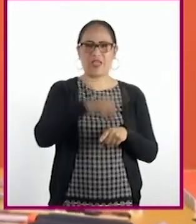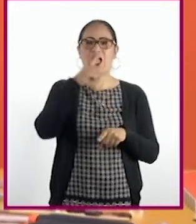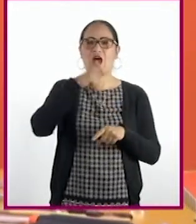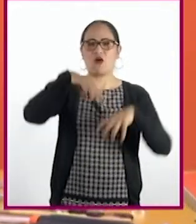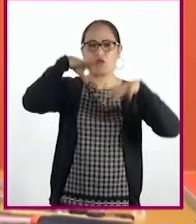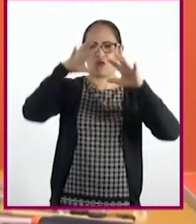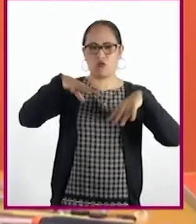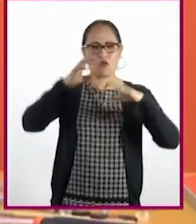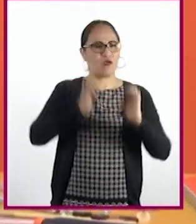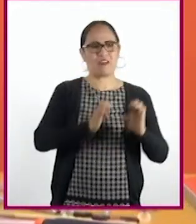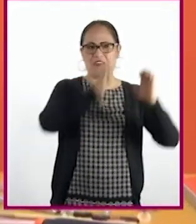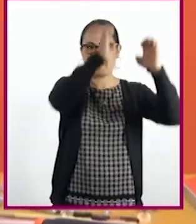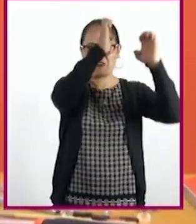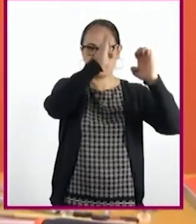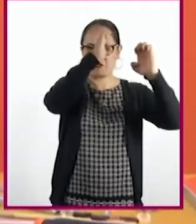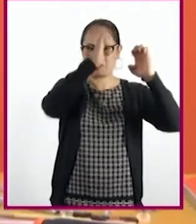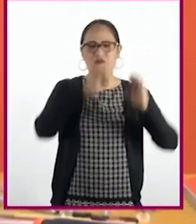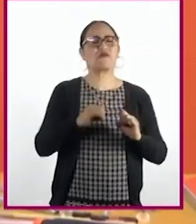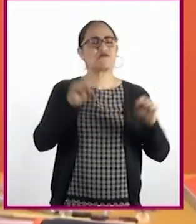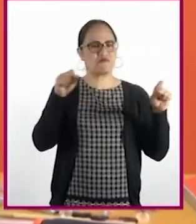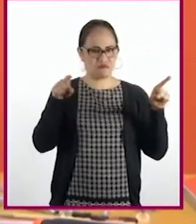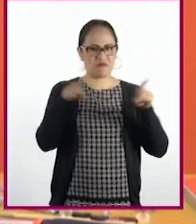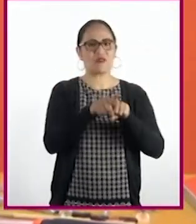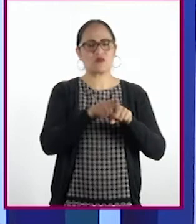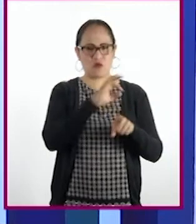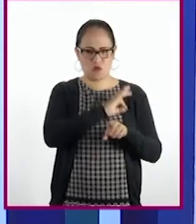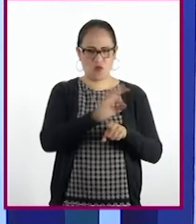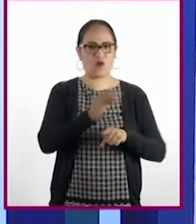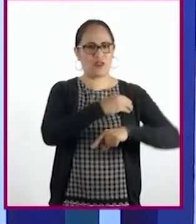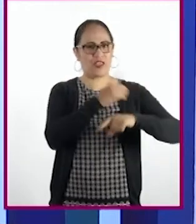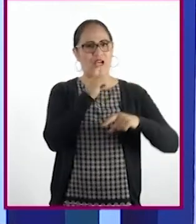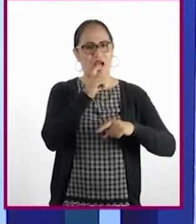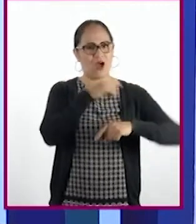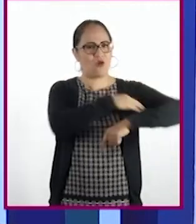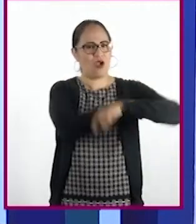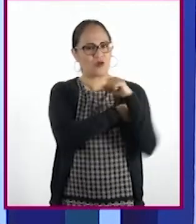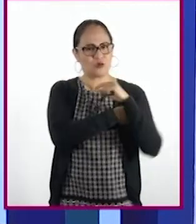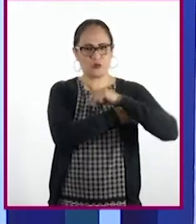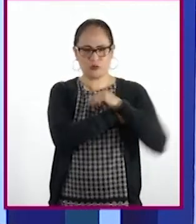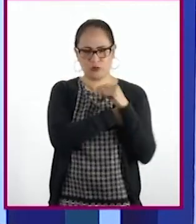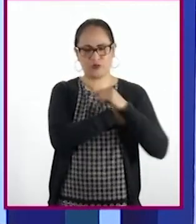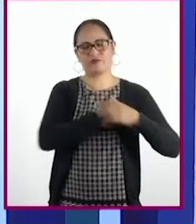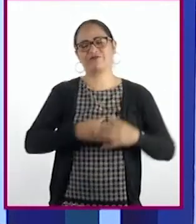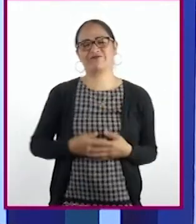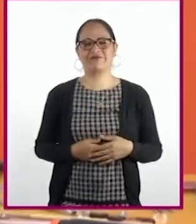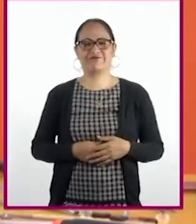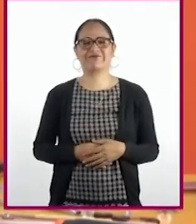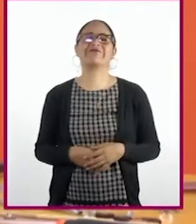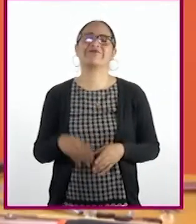de un edificio como en el que vive nuestra estudiante. Ah,